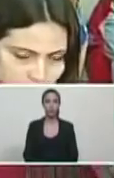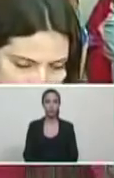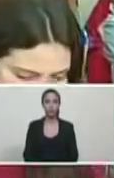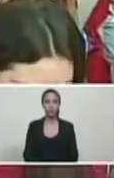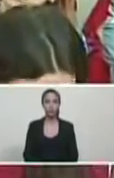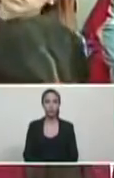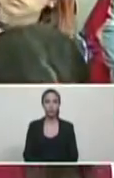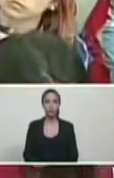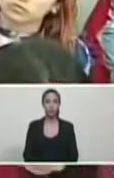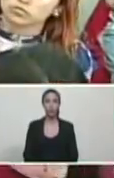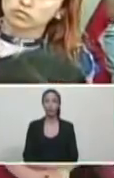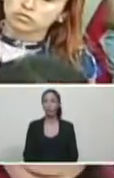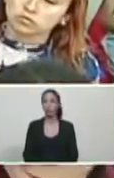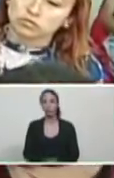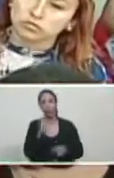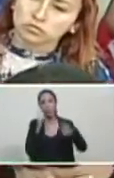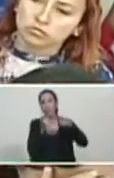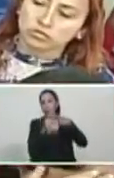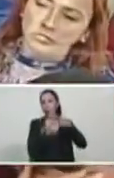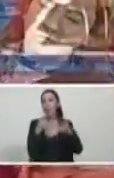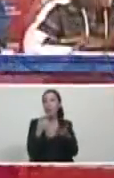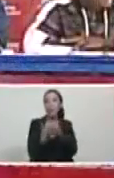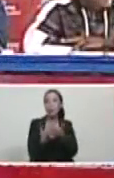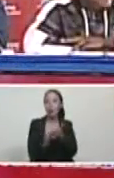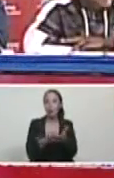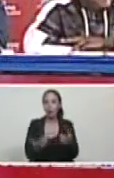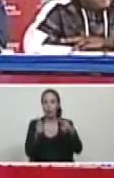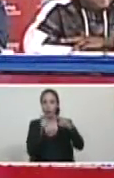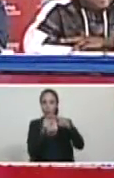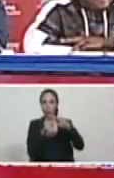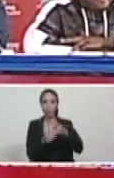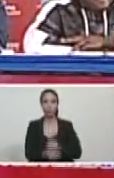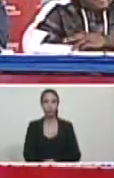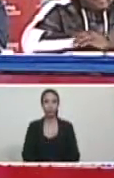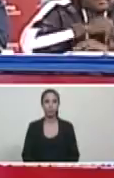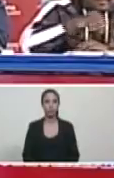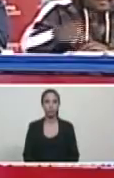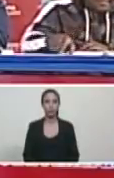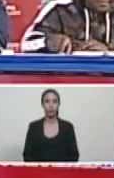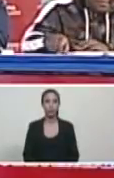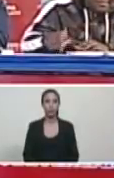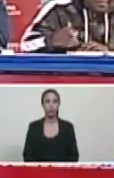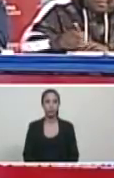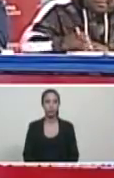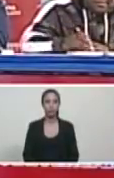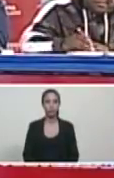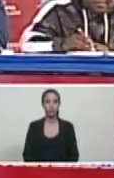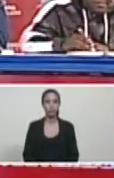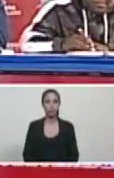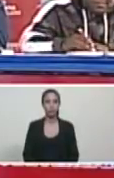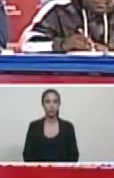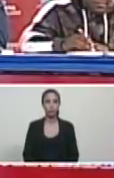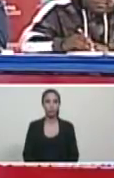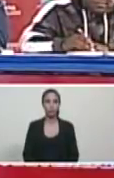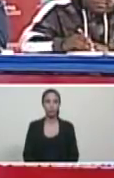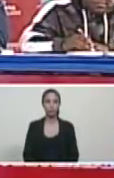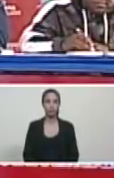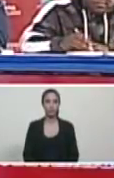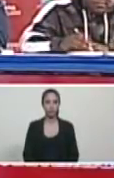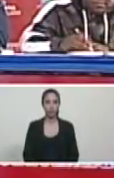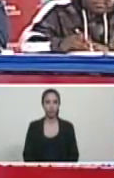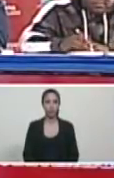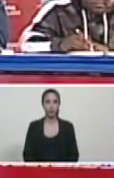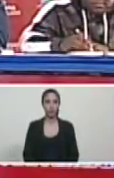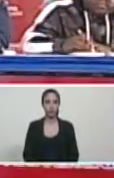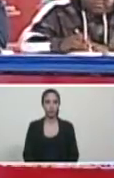En primer lugar, ministro de Educación, y transmítale usted como vicepresidente de lo social, profe